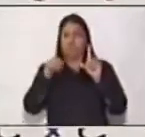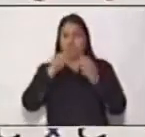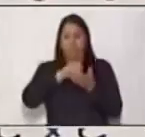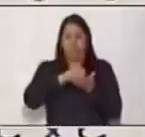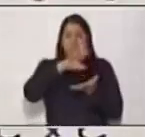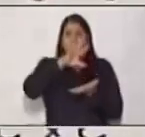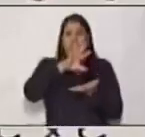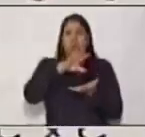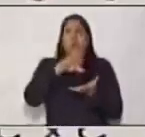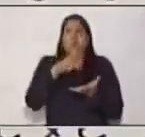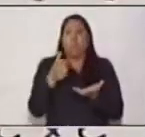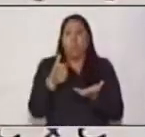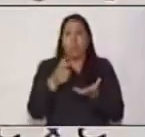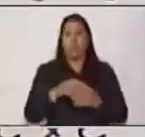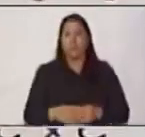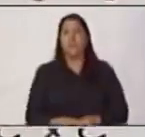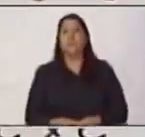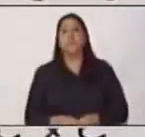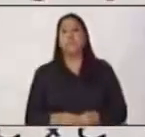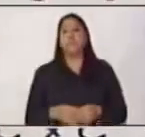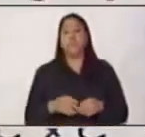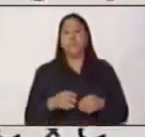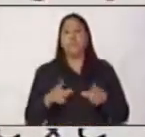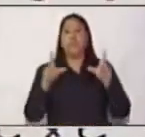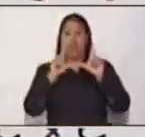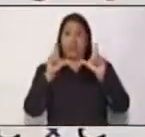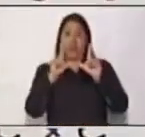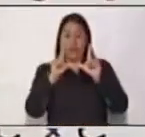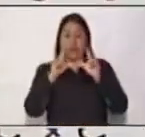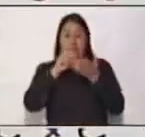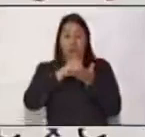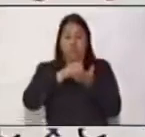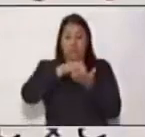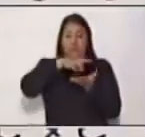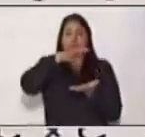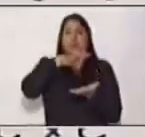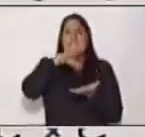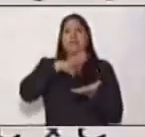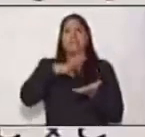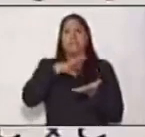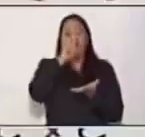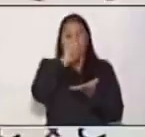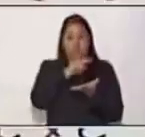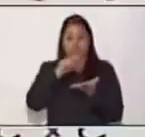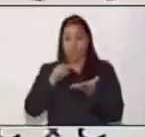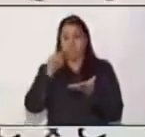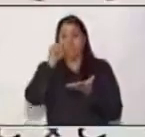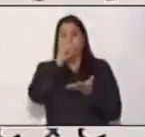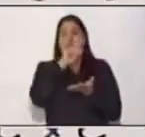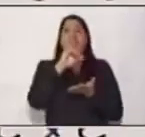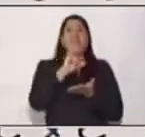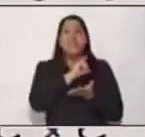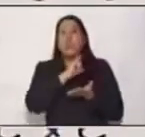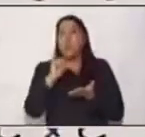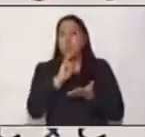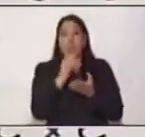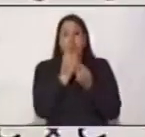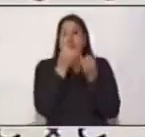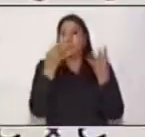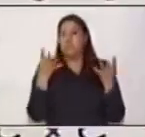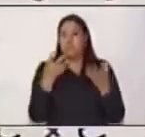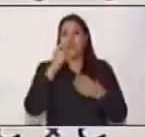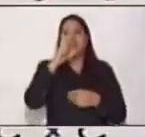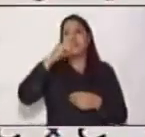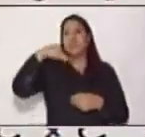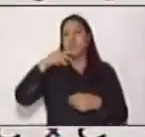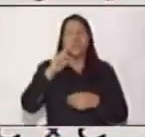tener todos sus lados iguales, entonces únicamente necesitamos conocer una y